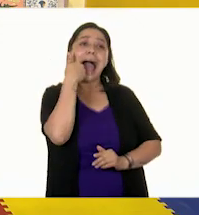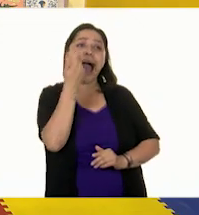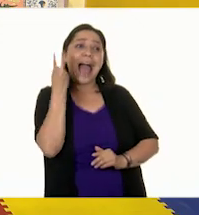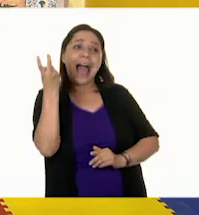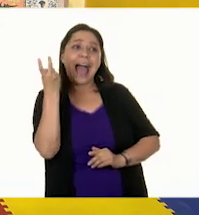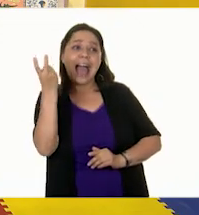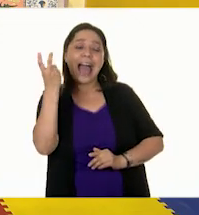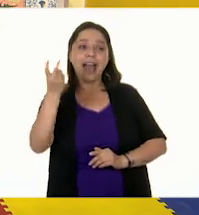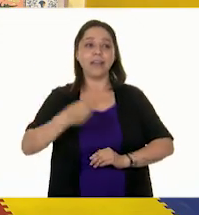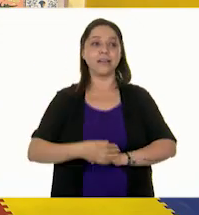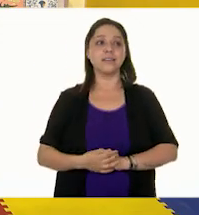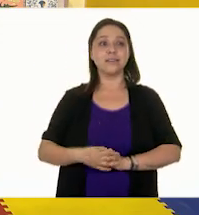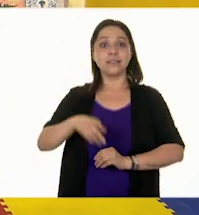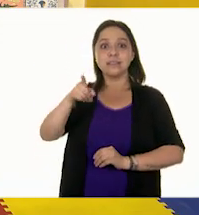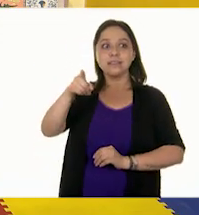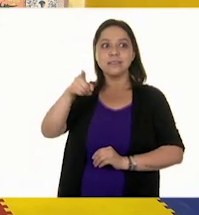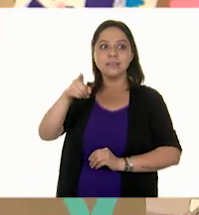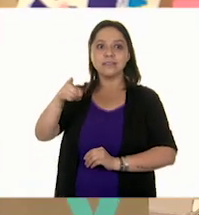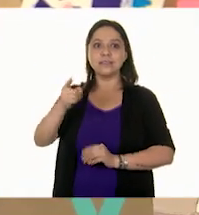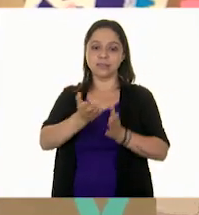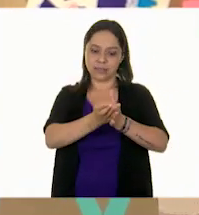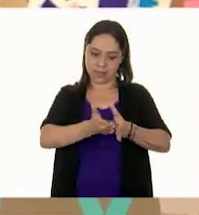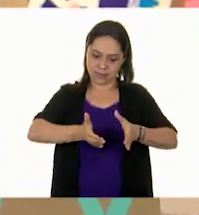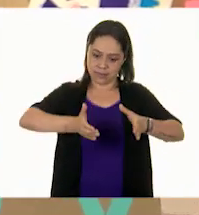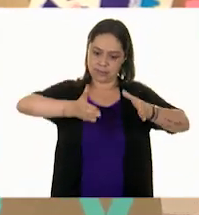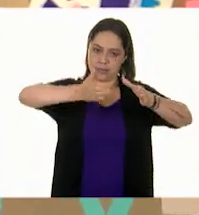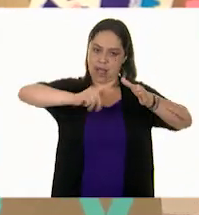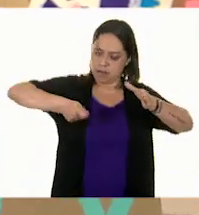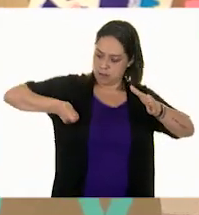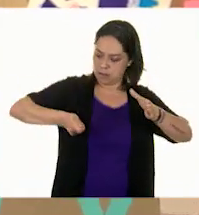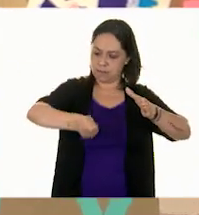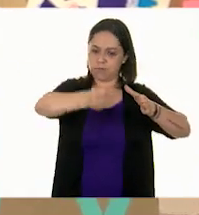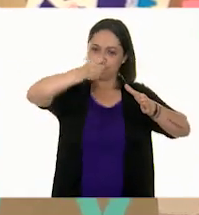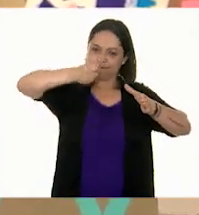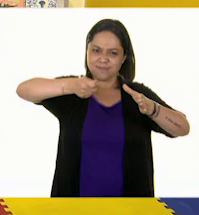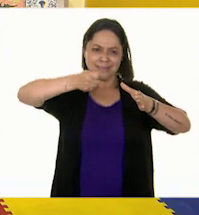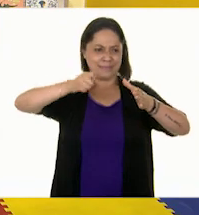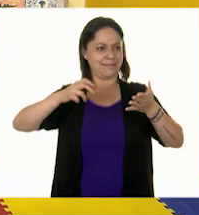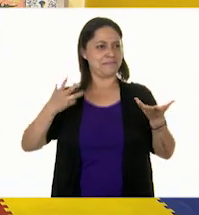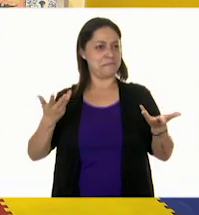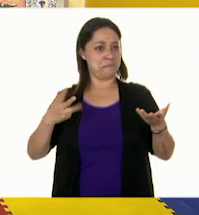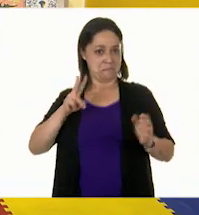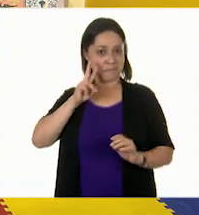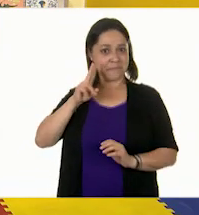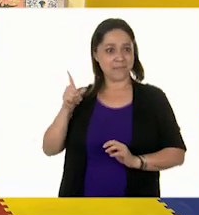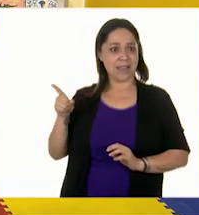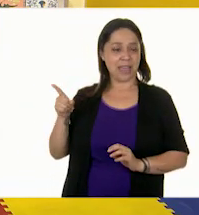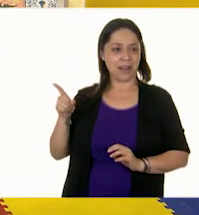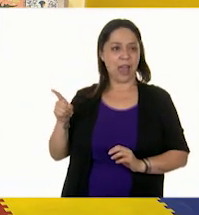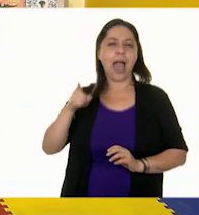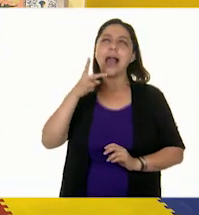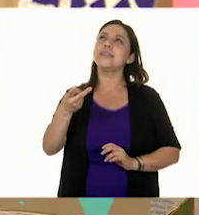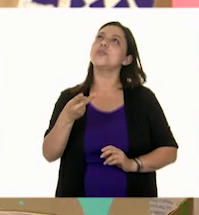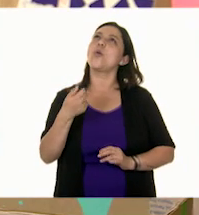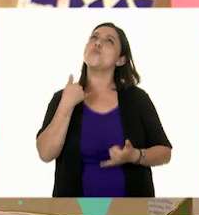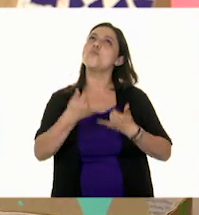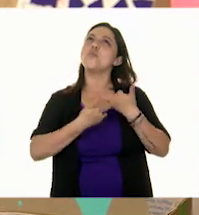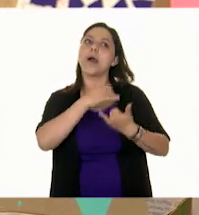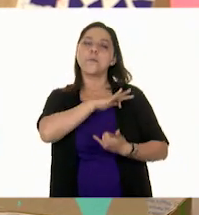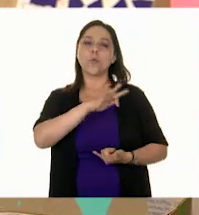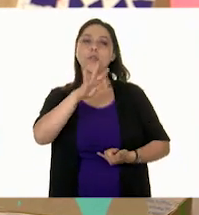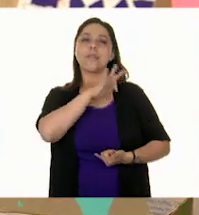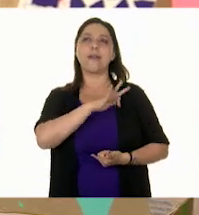¡Ay, una cubeta y una palita! ¡Mira nomás! ¡Mira, Evelyn! Con esto podemos jugar